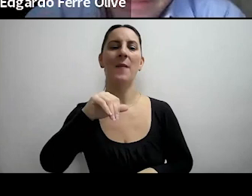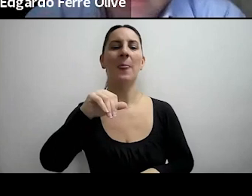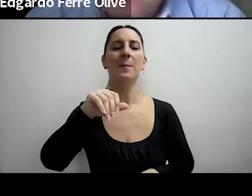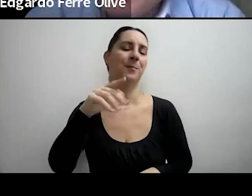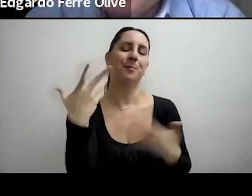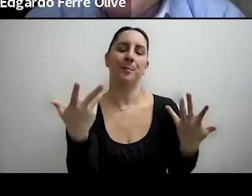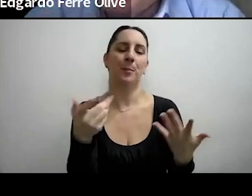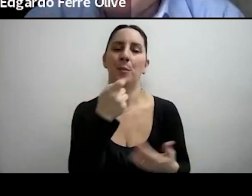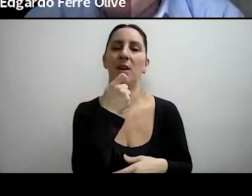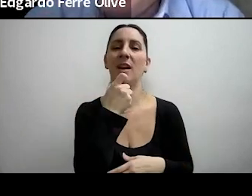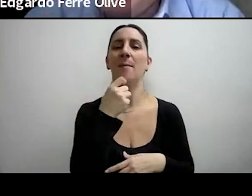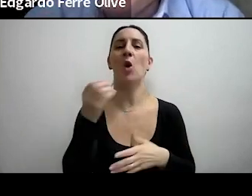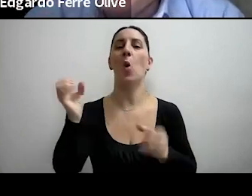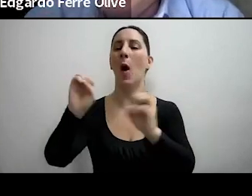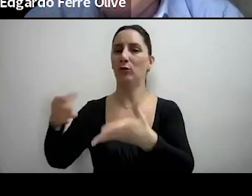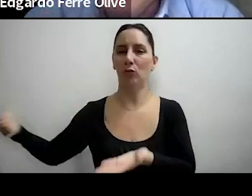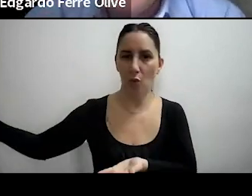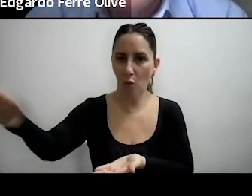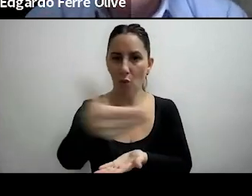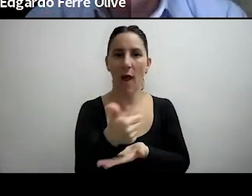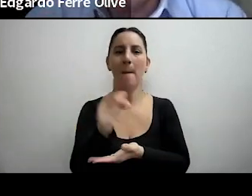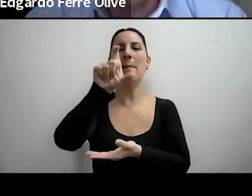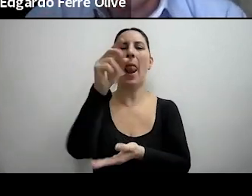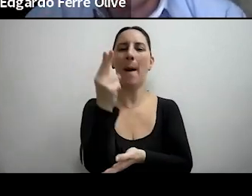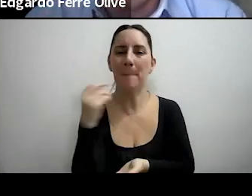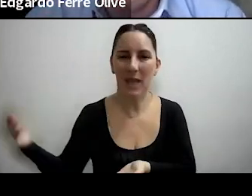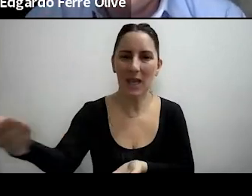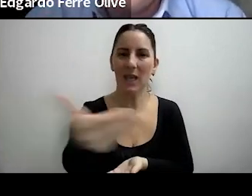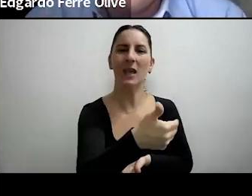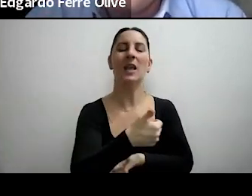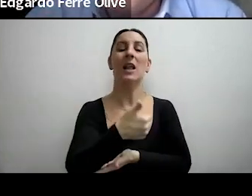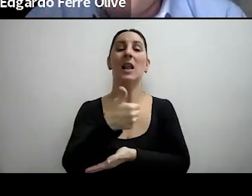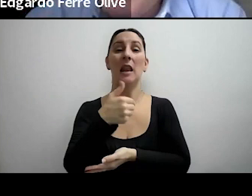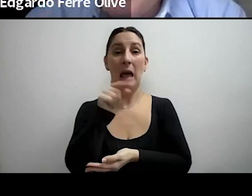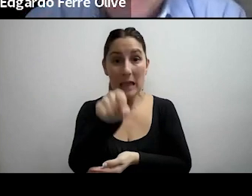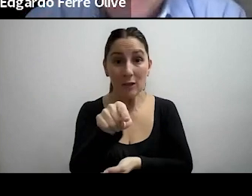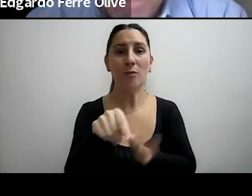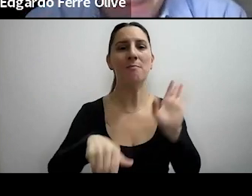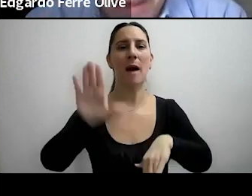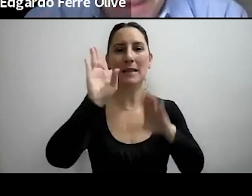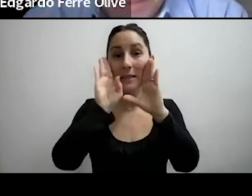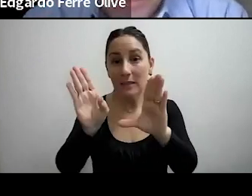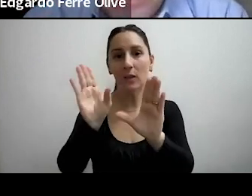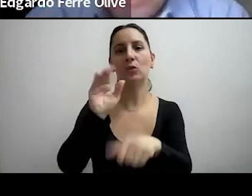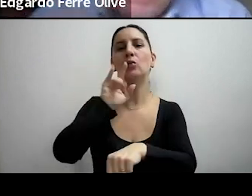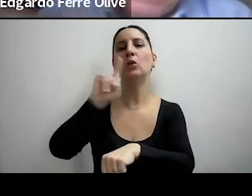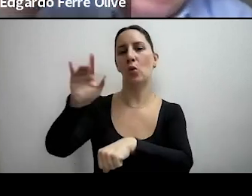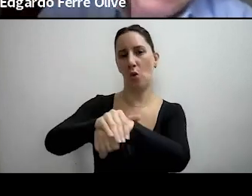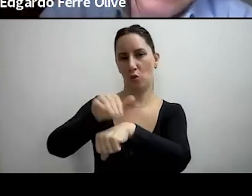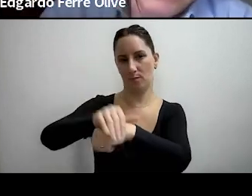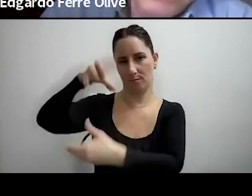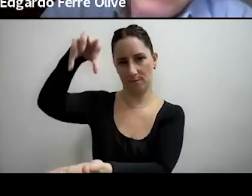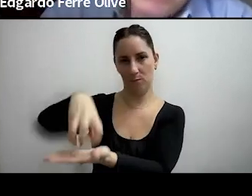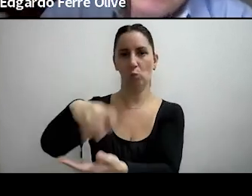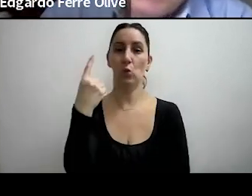ejemplo, para recolección de residuos, para pilas, para baterías, que muchas veces se utilizan a nivel de carácter municipal. Pero también,